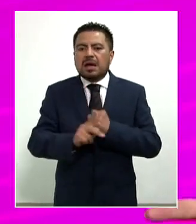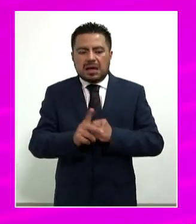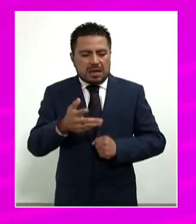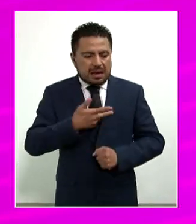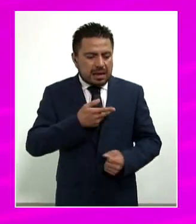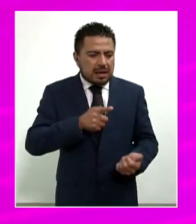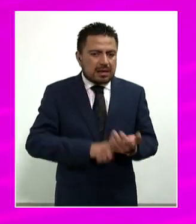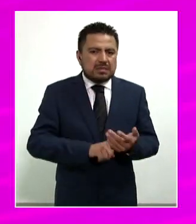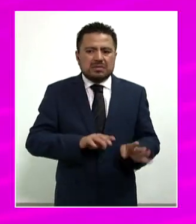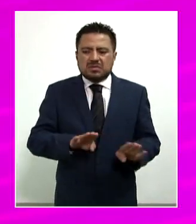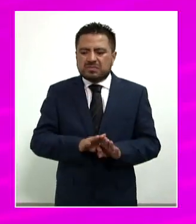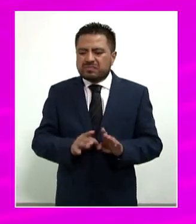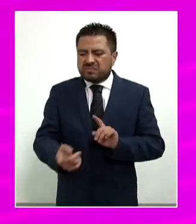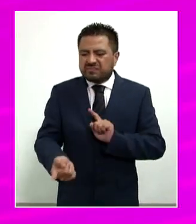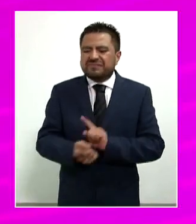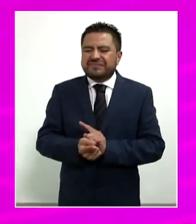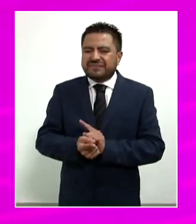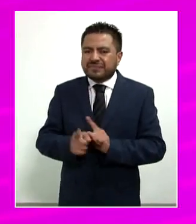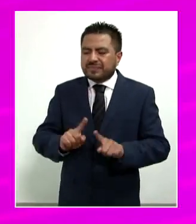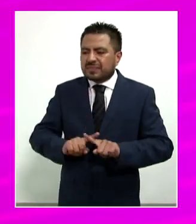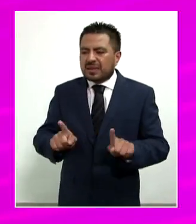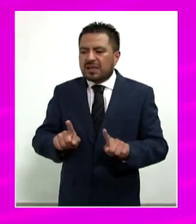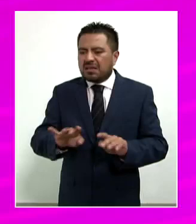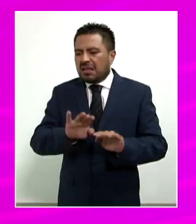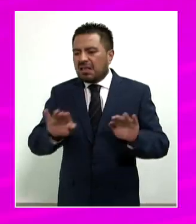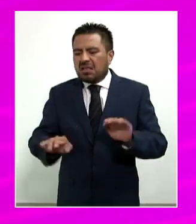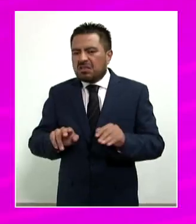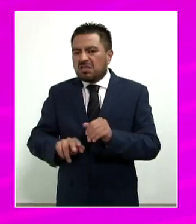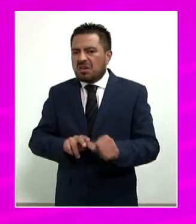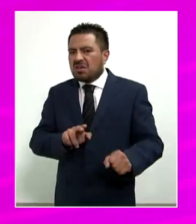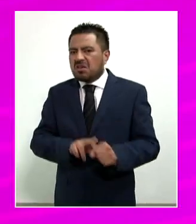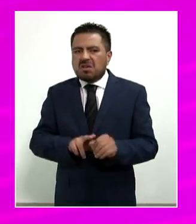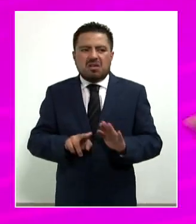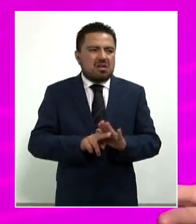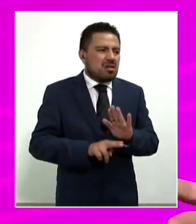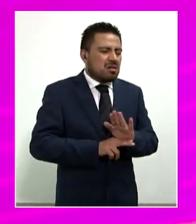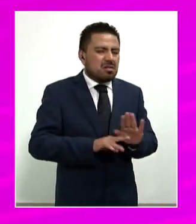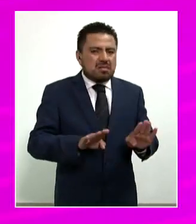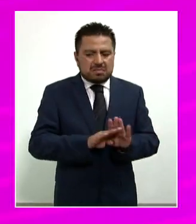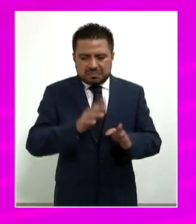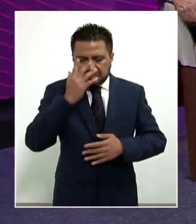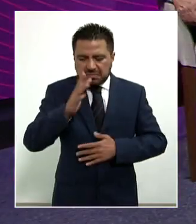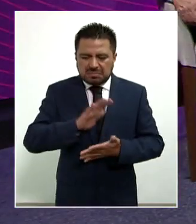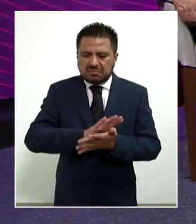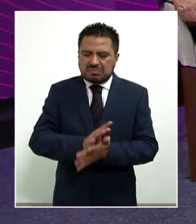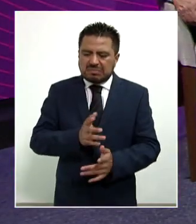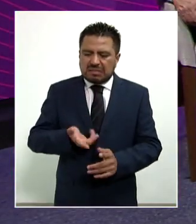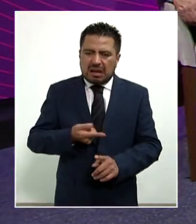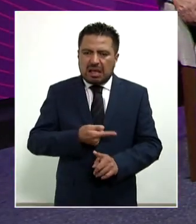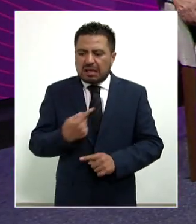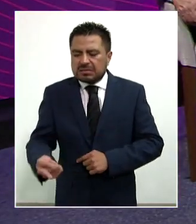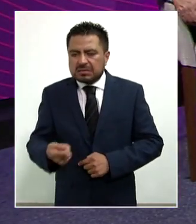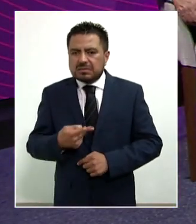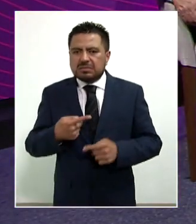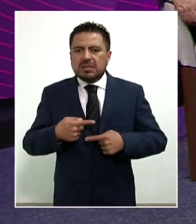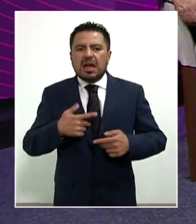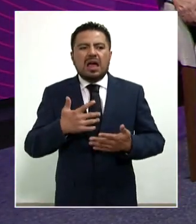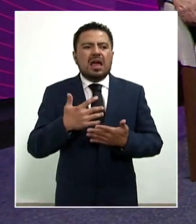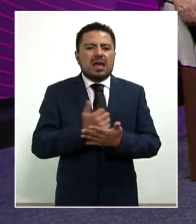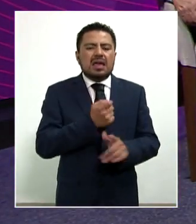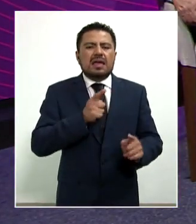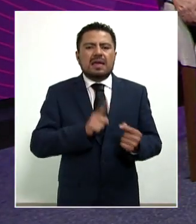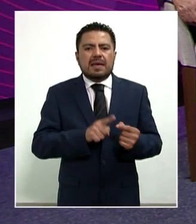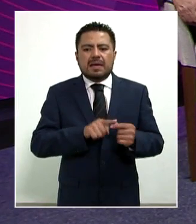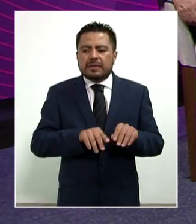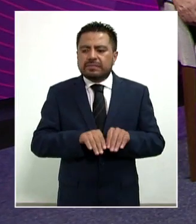se da un trato diferenciado, muchas veces normalizado en su carácter discriminatorio. ¿Quién gana en